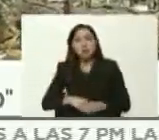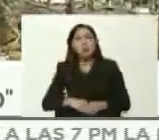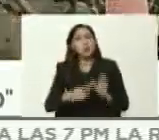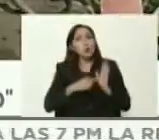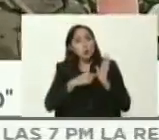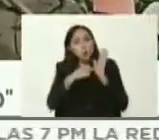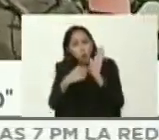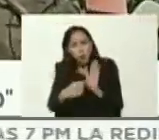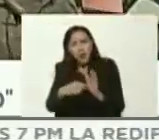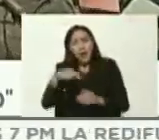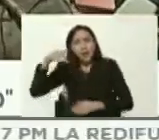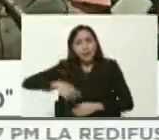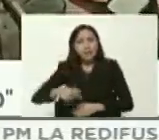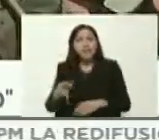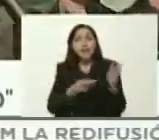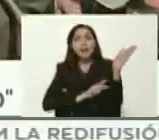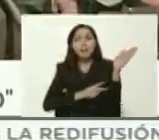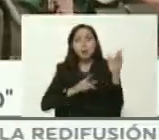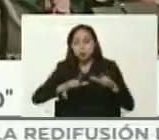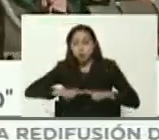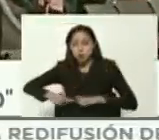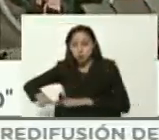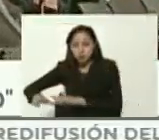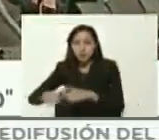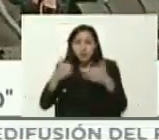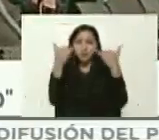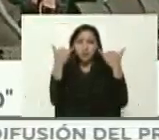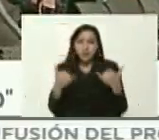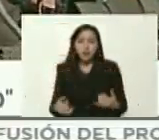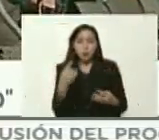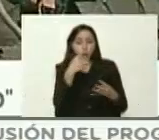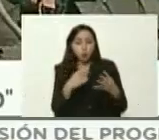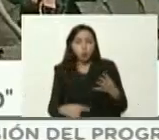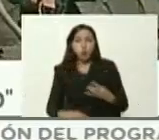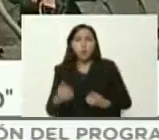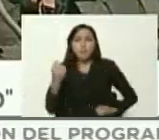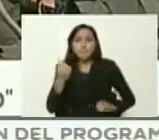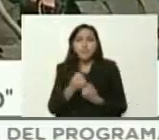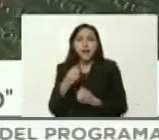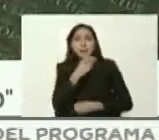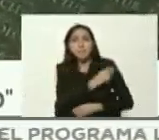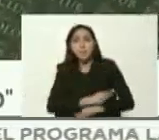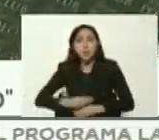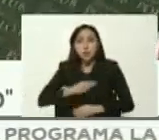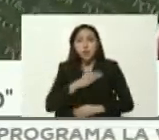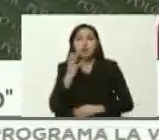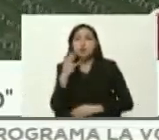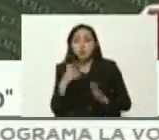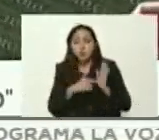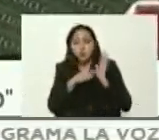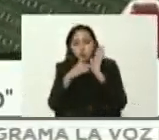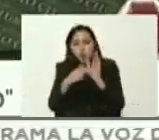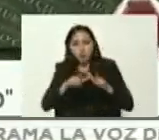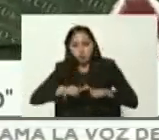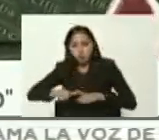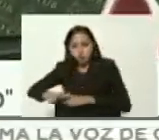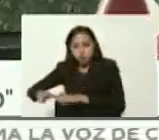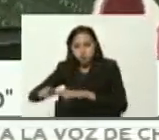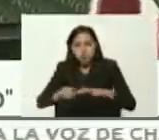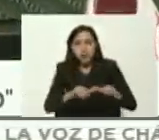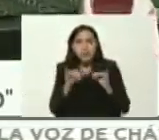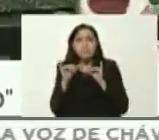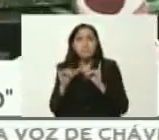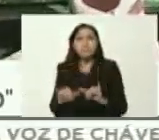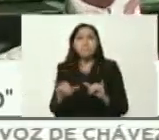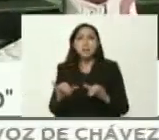la parroquia, en un referente del sector. Y ahora la base de misiones también se convierte en un referente del sector. Y aquí mismo, por